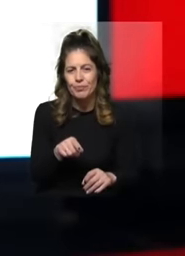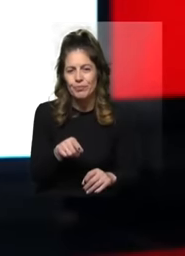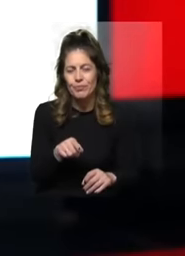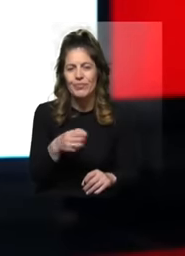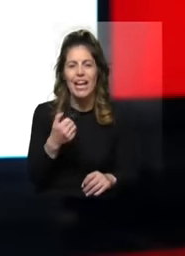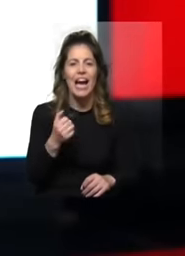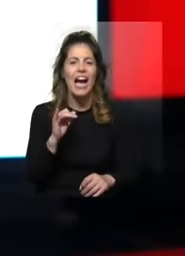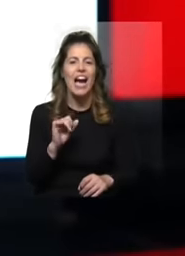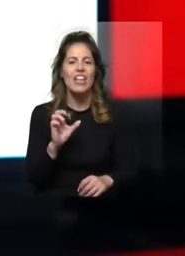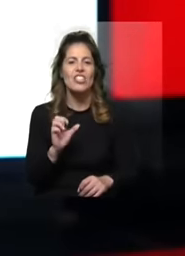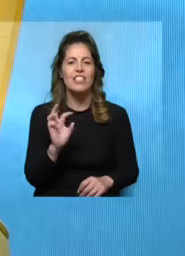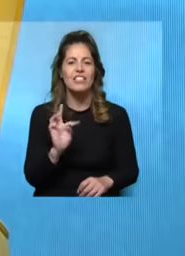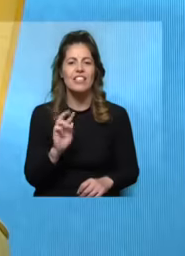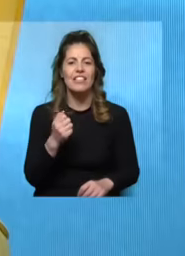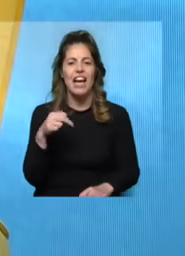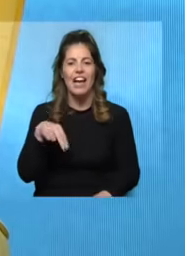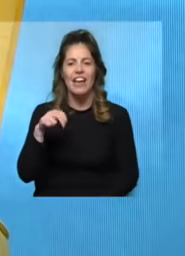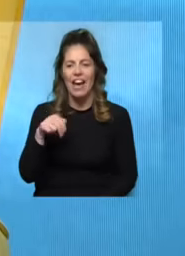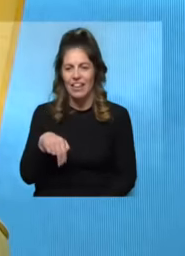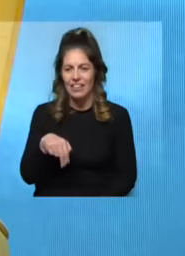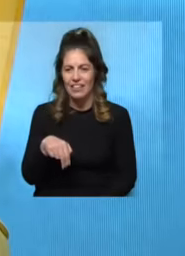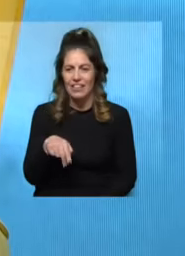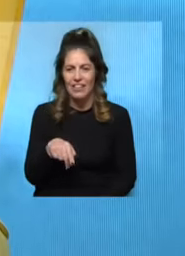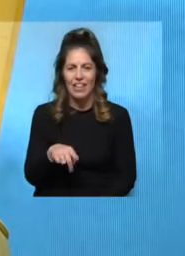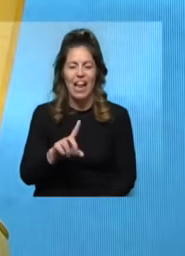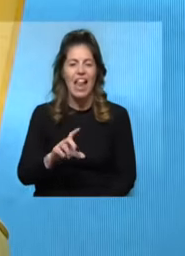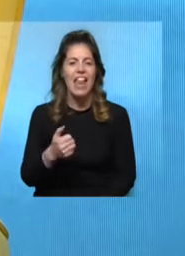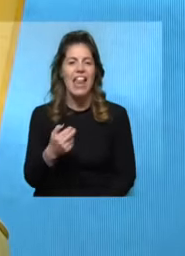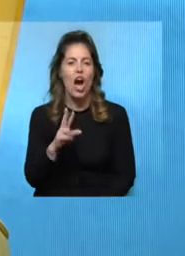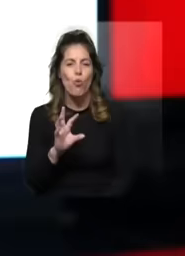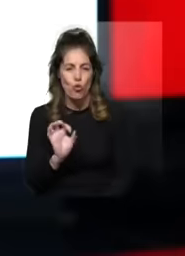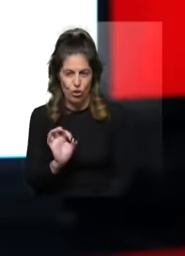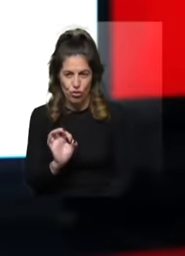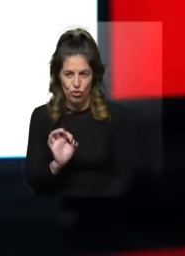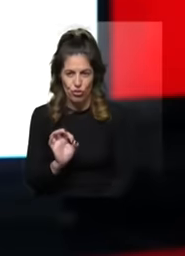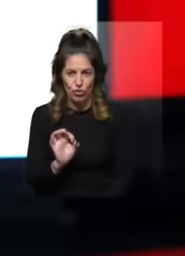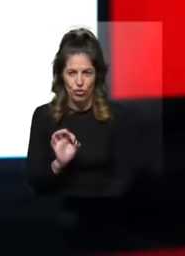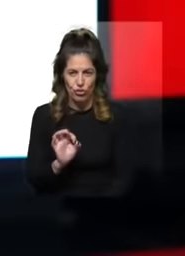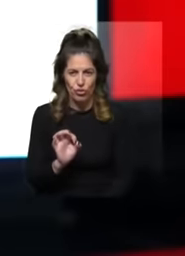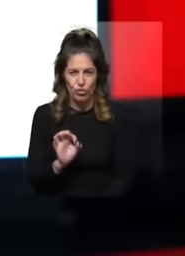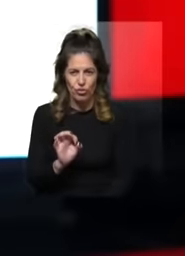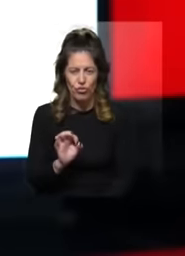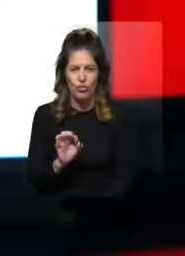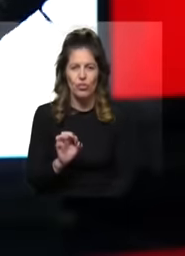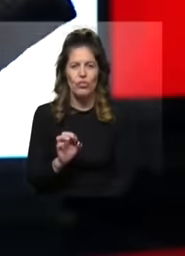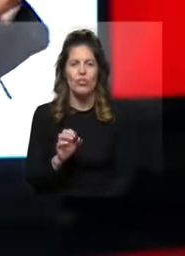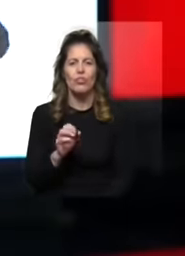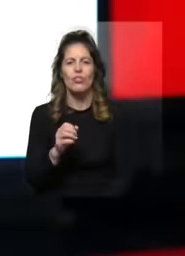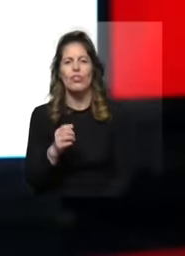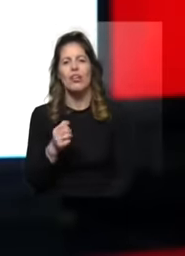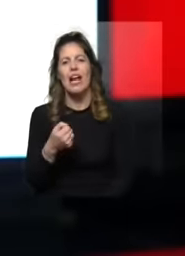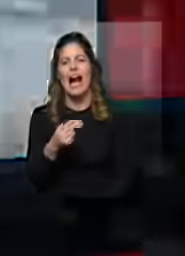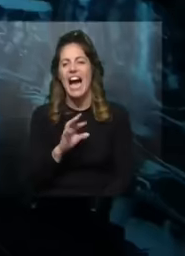Ayestarán. Lauro, sí. Sí, yo creo que es Lauro Ayestarán, Carlevaro con Isabel Ares, que viene